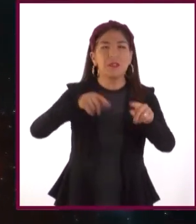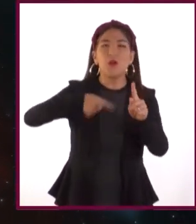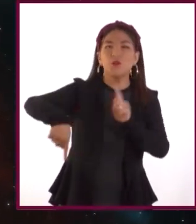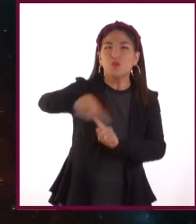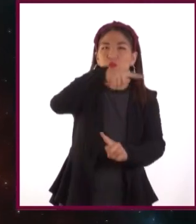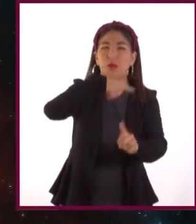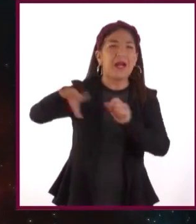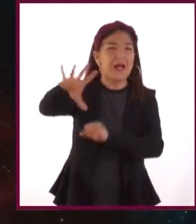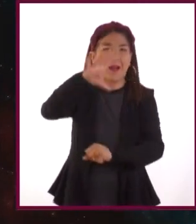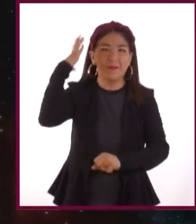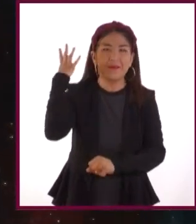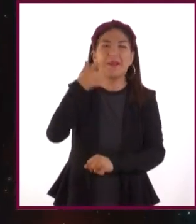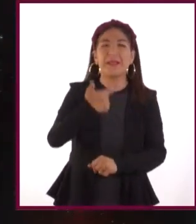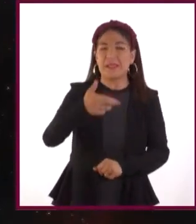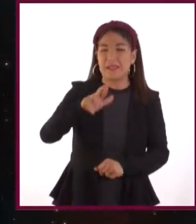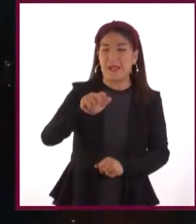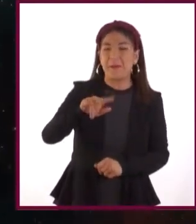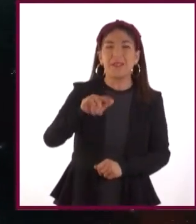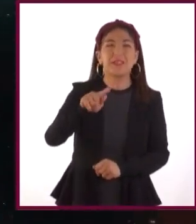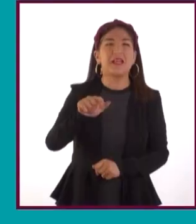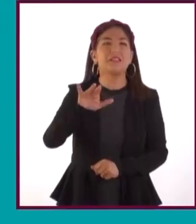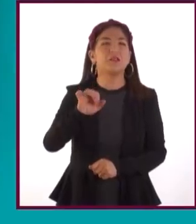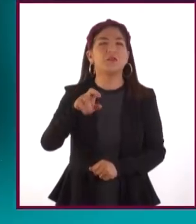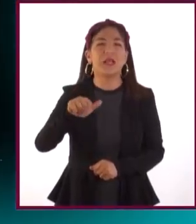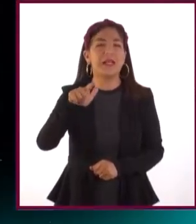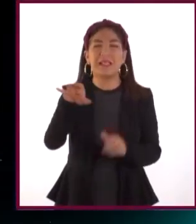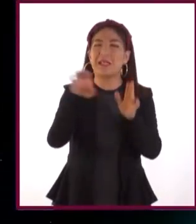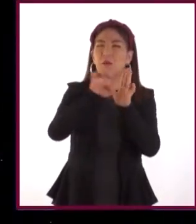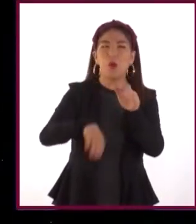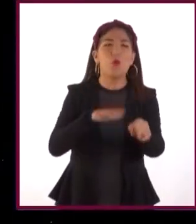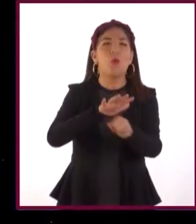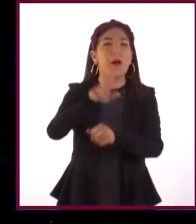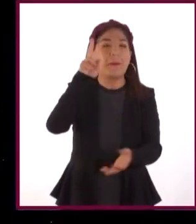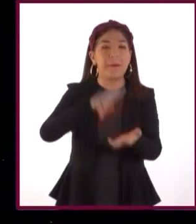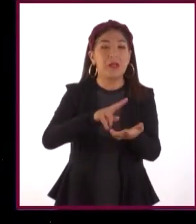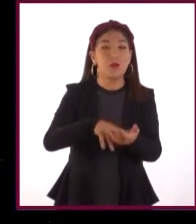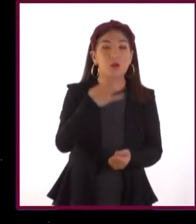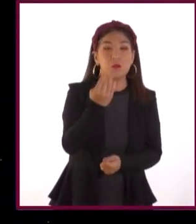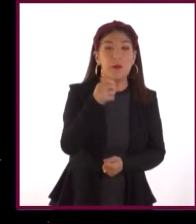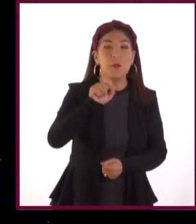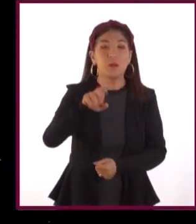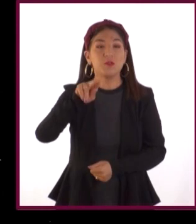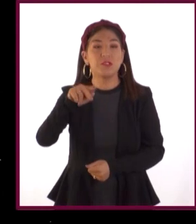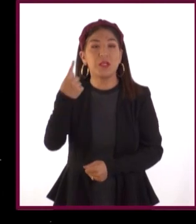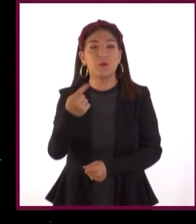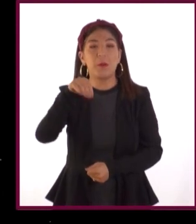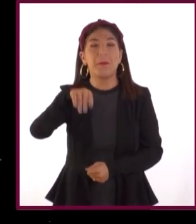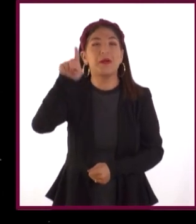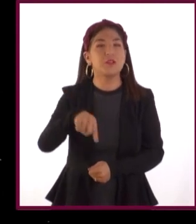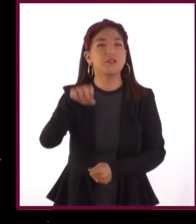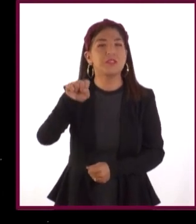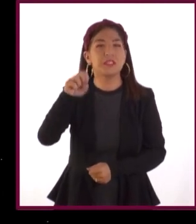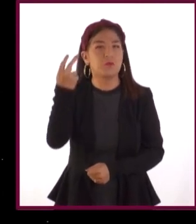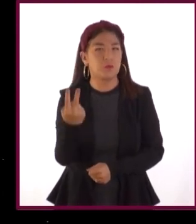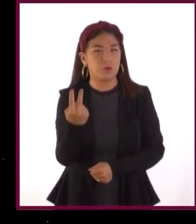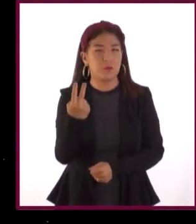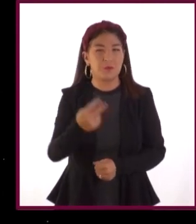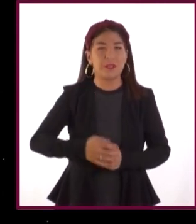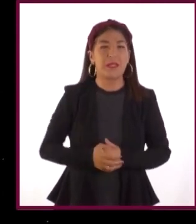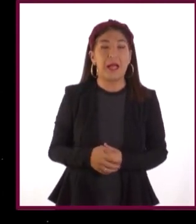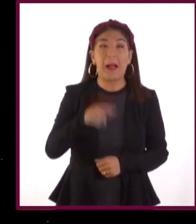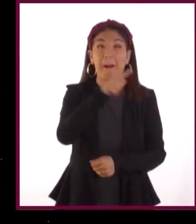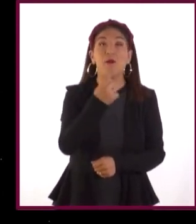que mantiene un orden en el universo y es la responsable de que los planetas no se salgan de sus órbitas. Es importante